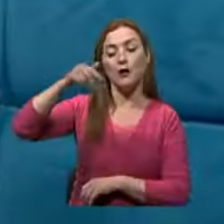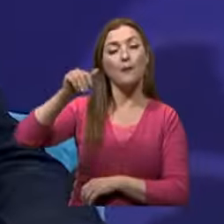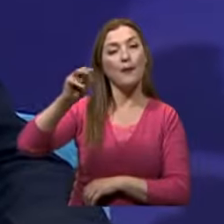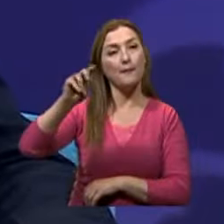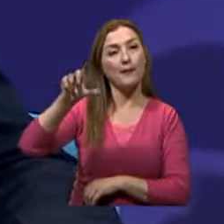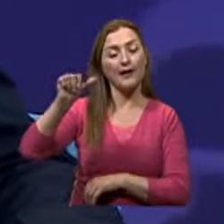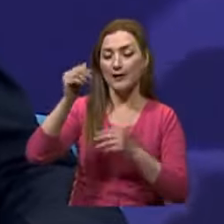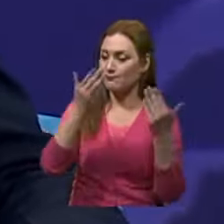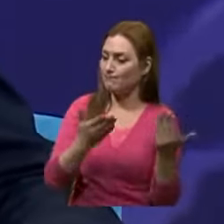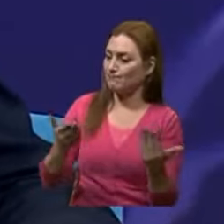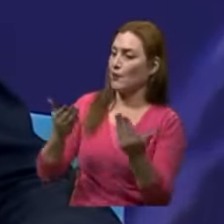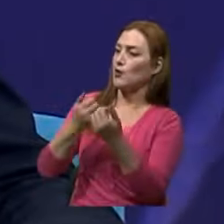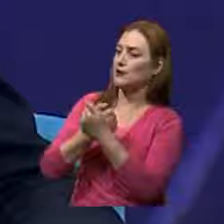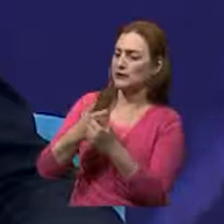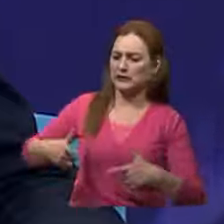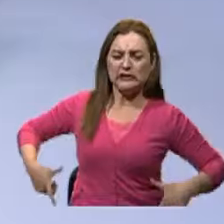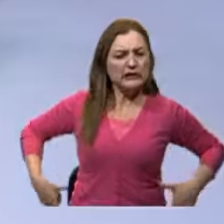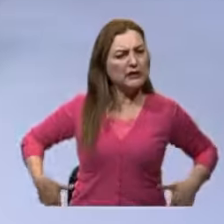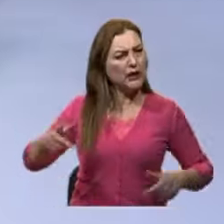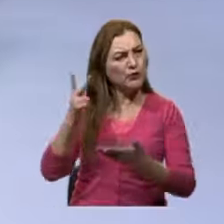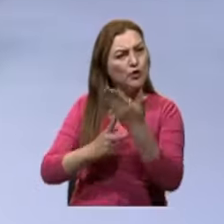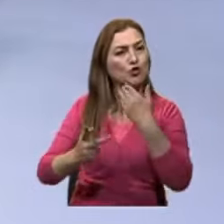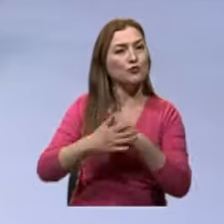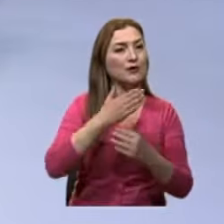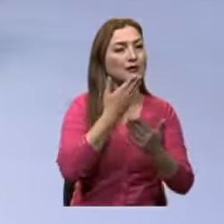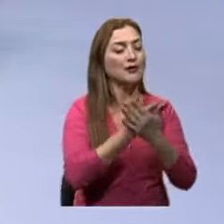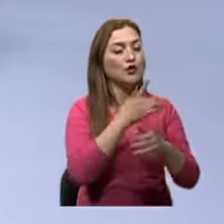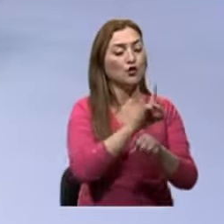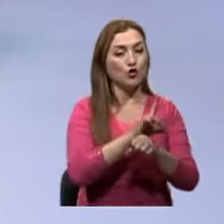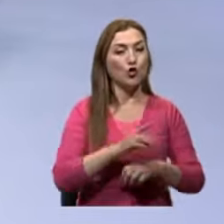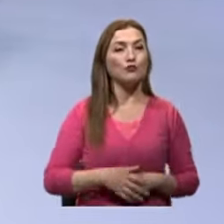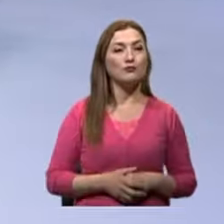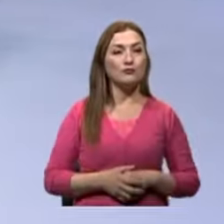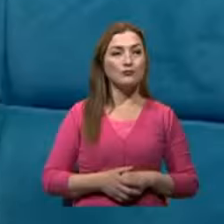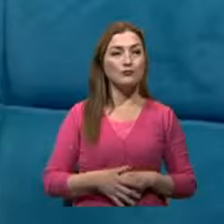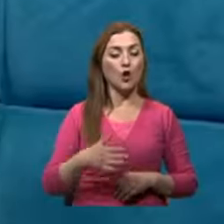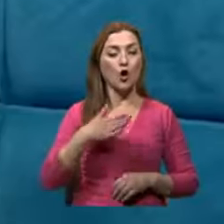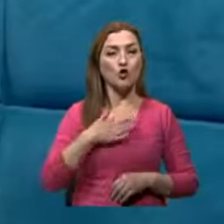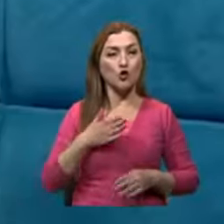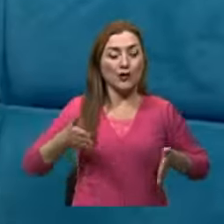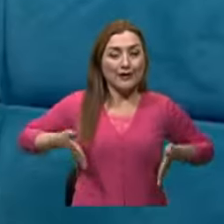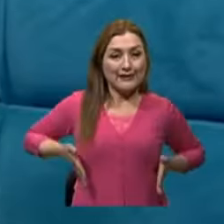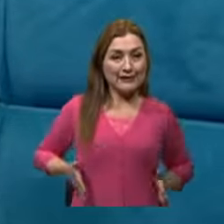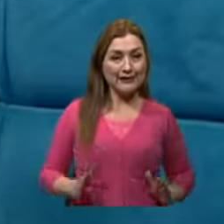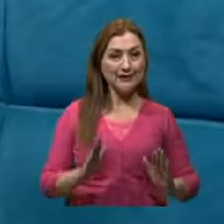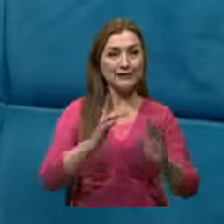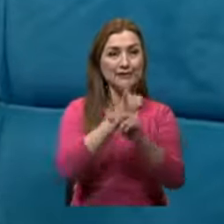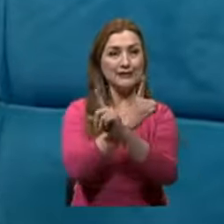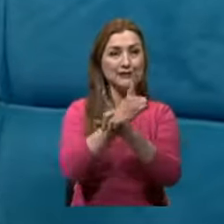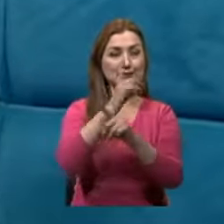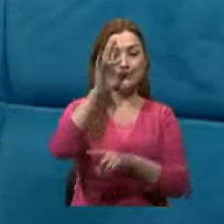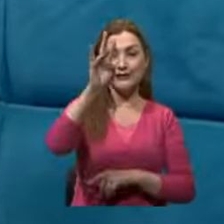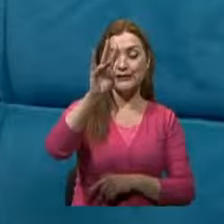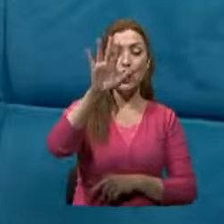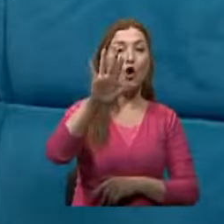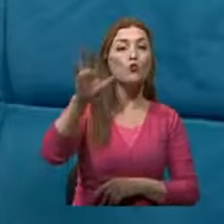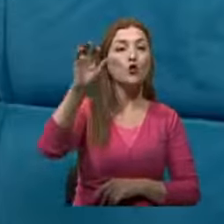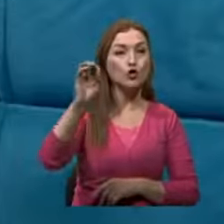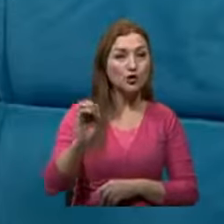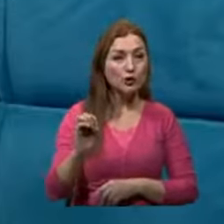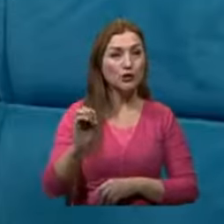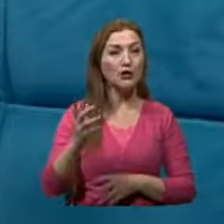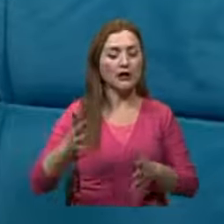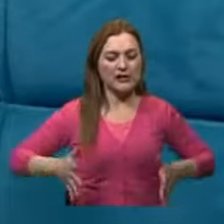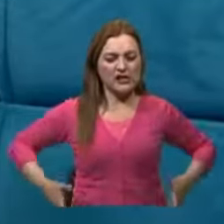programa. ¿Qué le pasó en su cadera? Gracias, Doc. Yo tengo una discapacidad de nacimiento del 75%, malformaciones